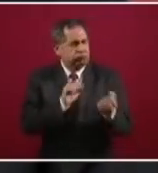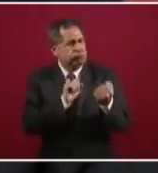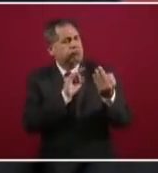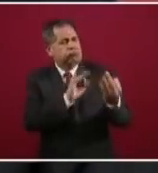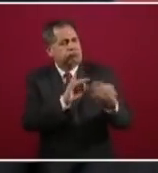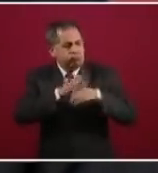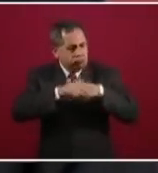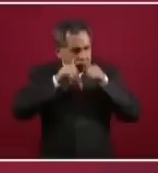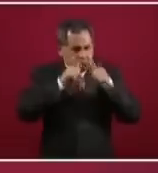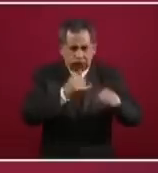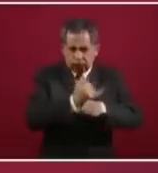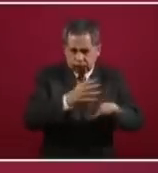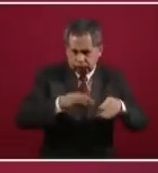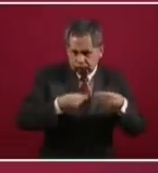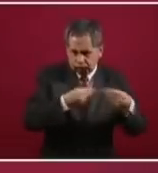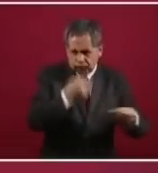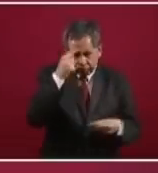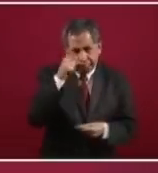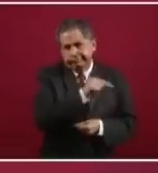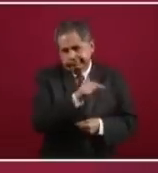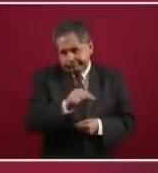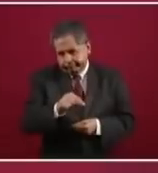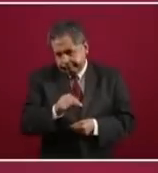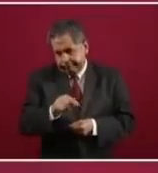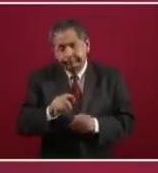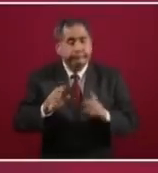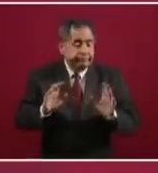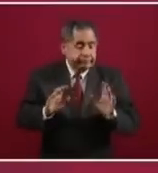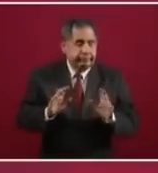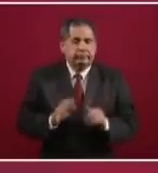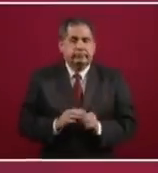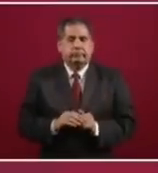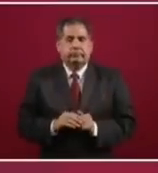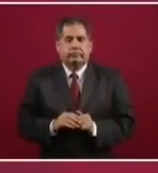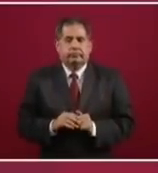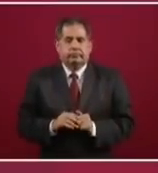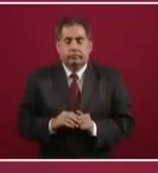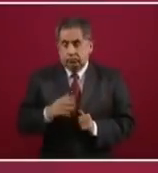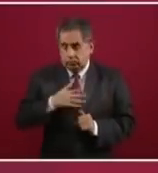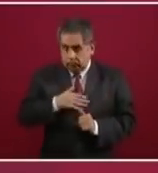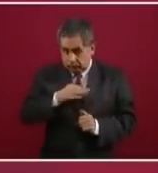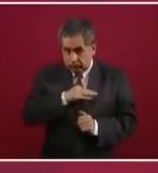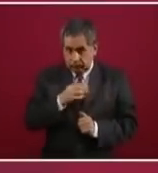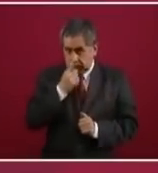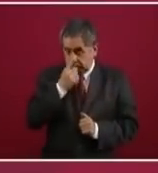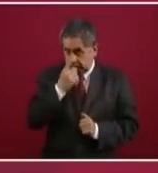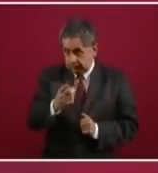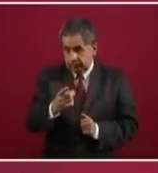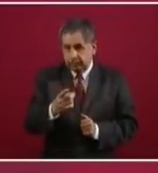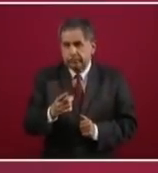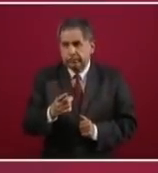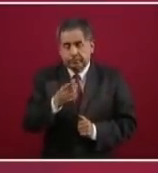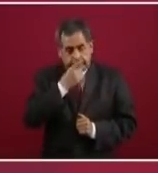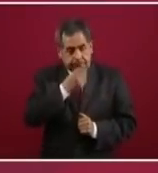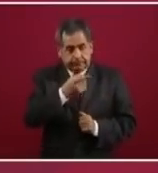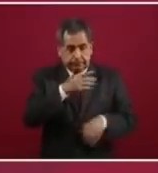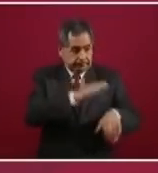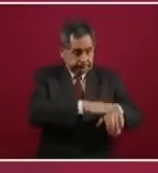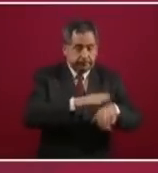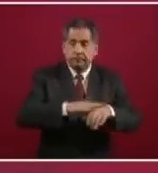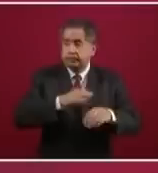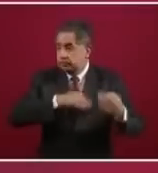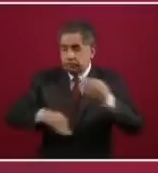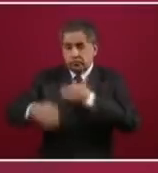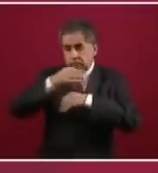más información. Lo que puedo decir a ellos y a todos los